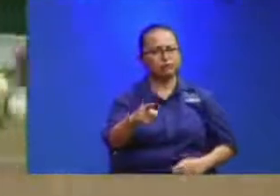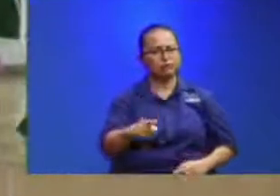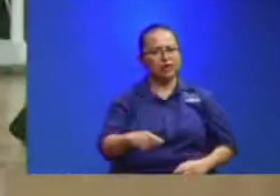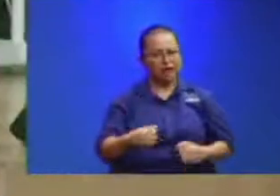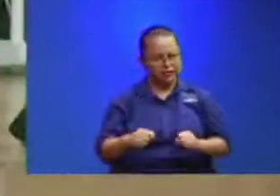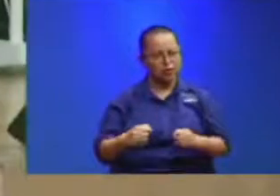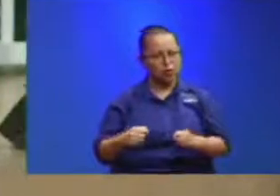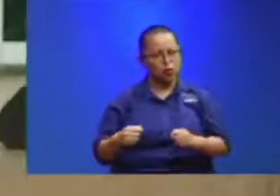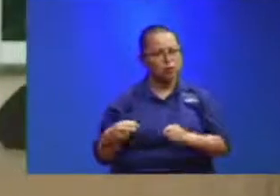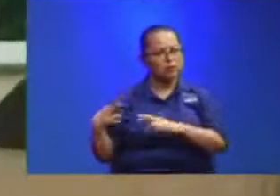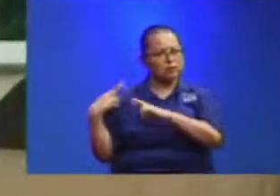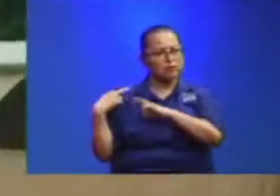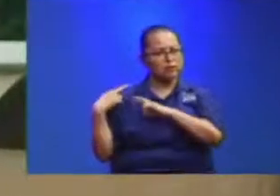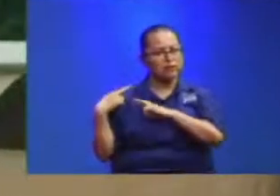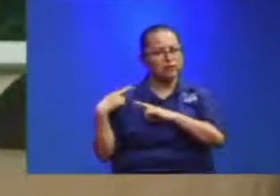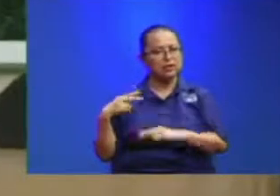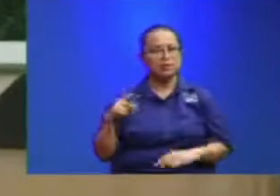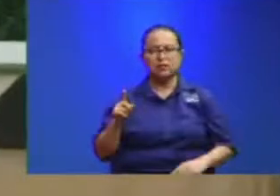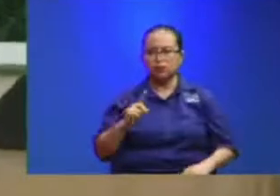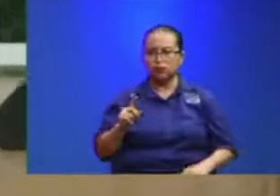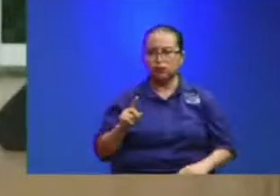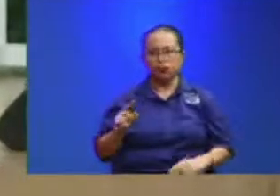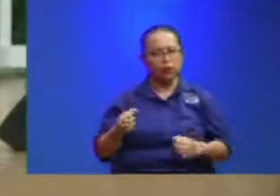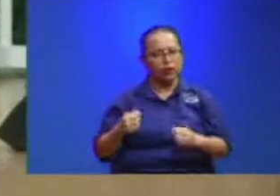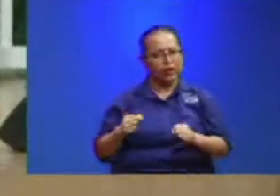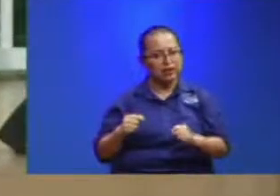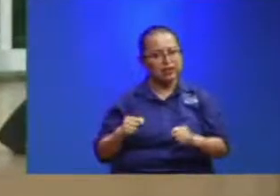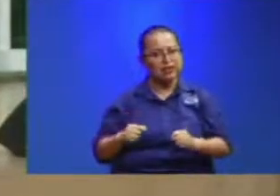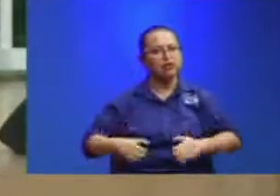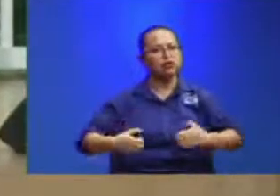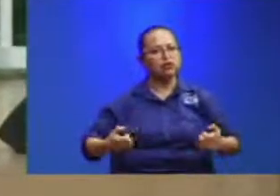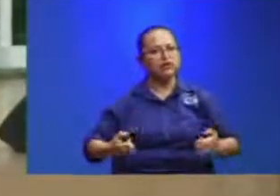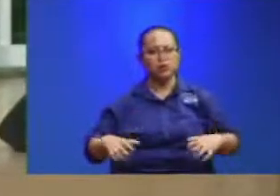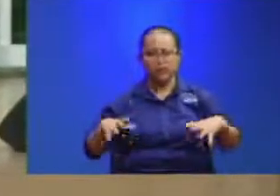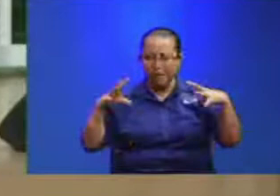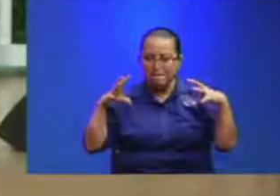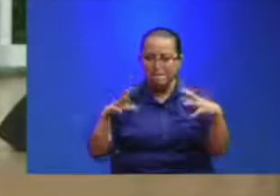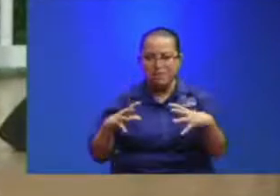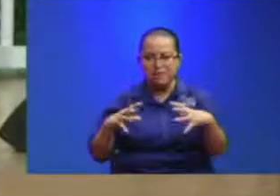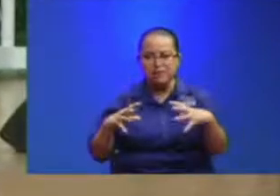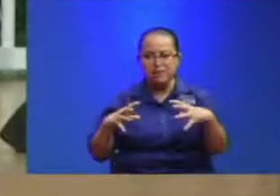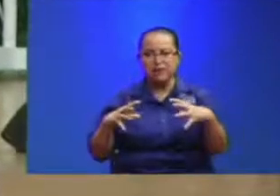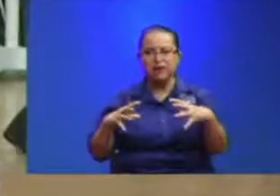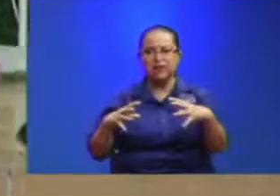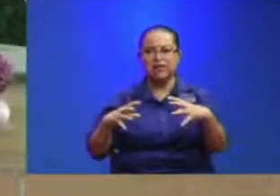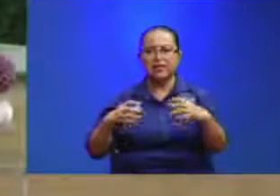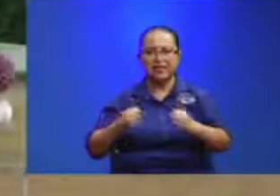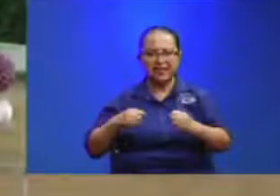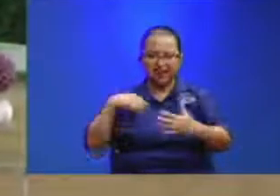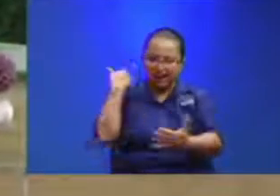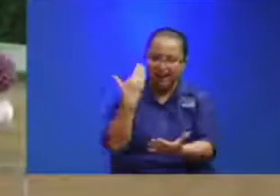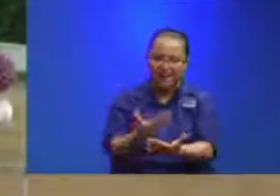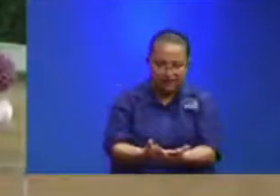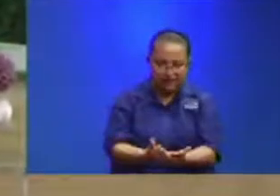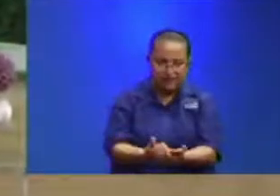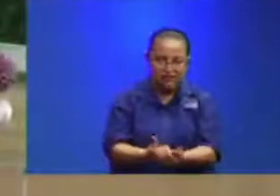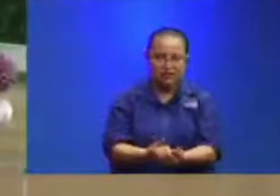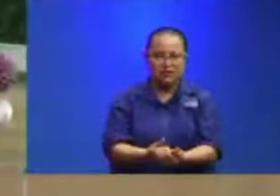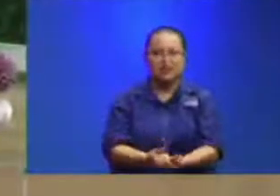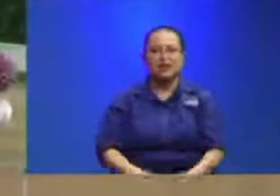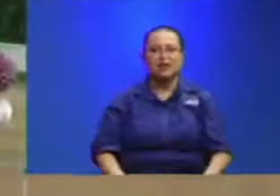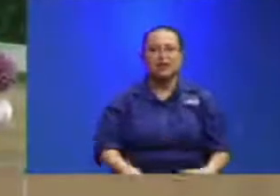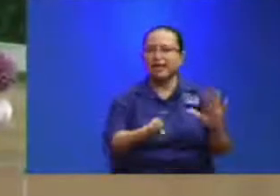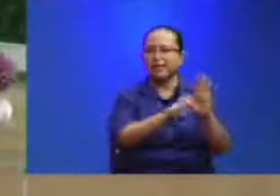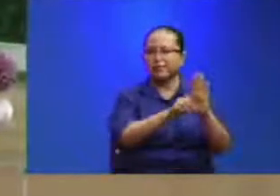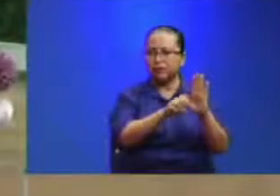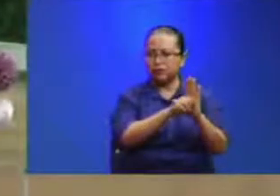va a ser una piedra tropiezo base y no solo estoy hablando de gente que tiene llamamiento a tiempo completo el ejemplo que le